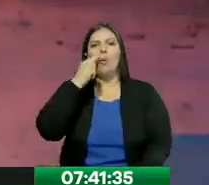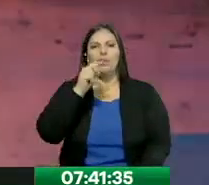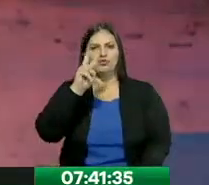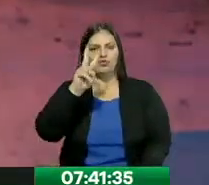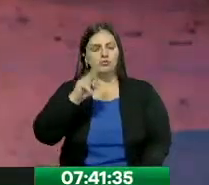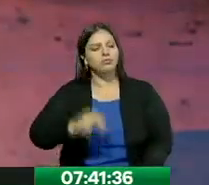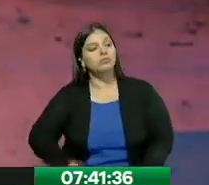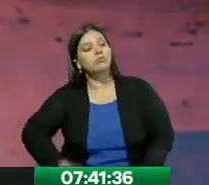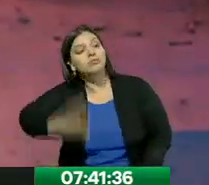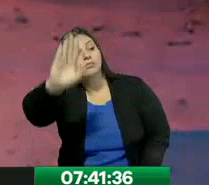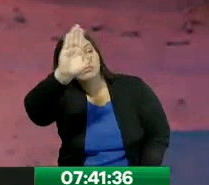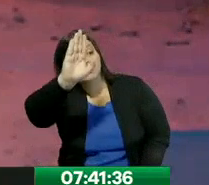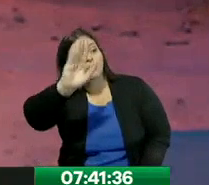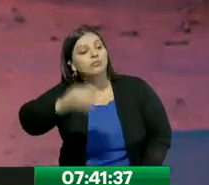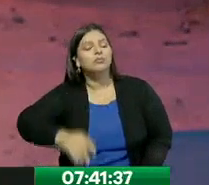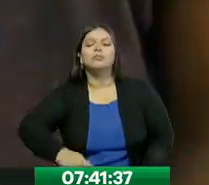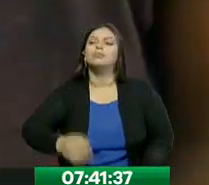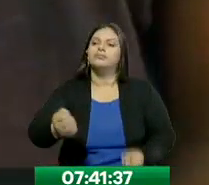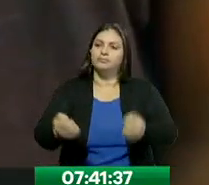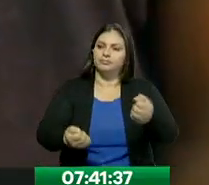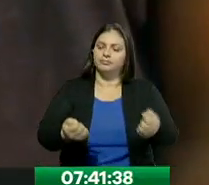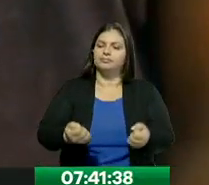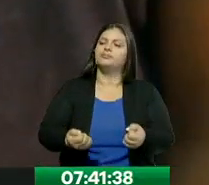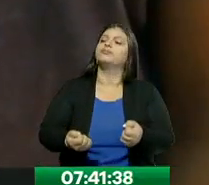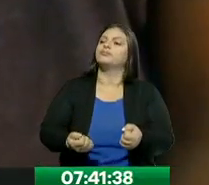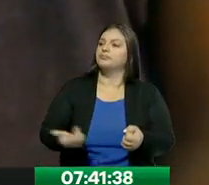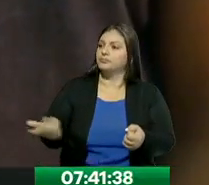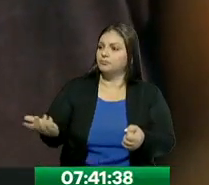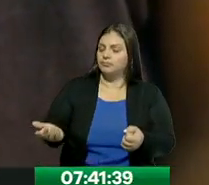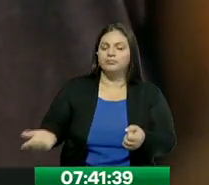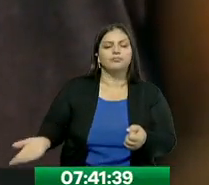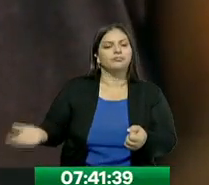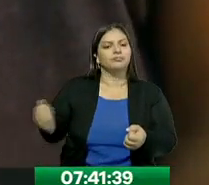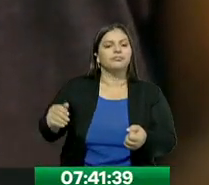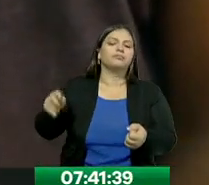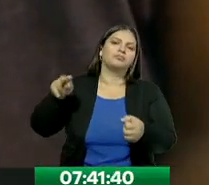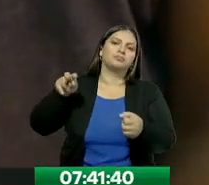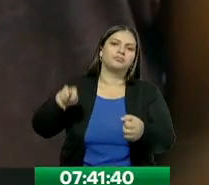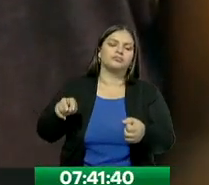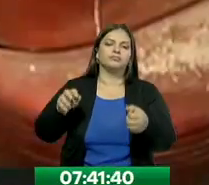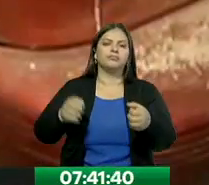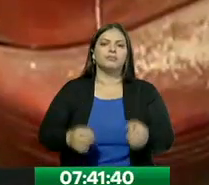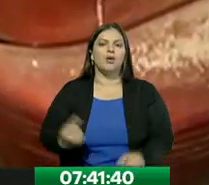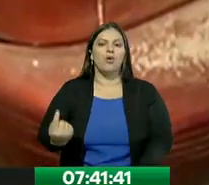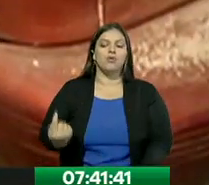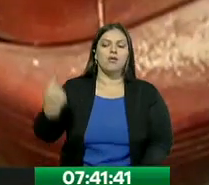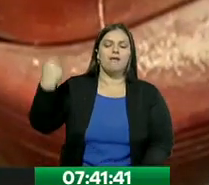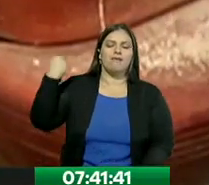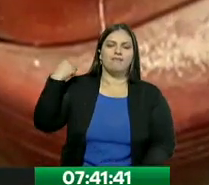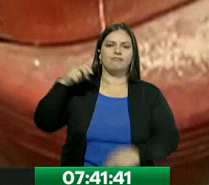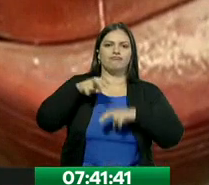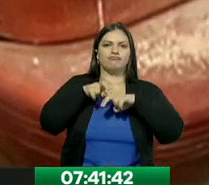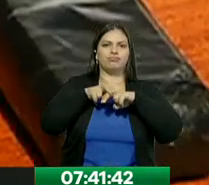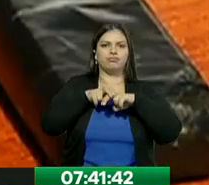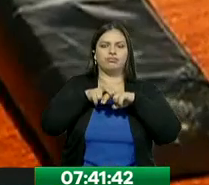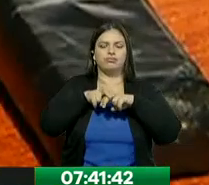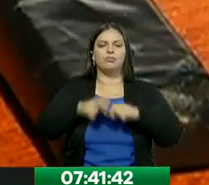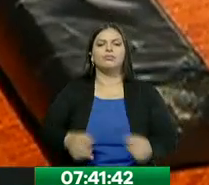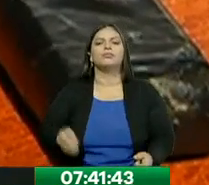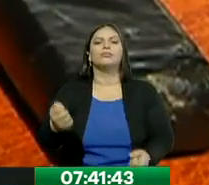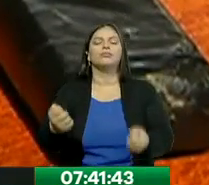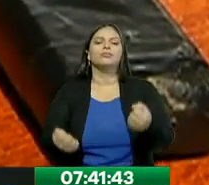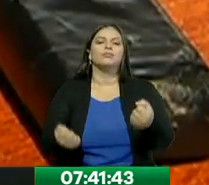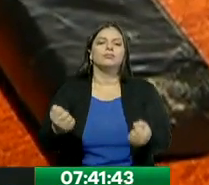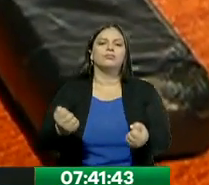fútbol donde no había ni un alma. Me dijeron que regrese, a lo que regresé, ahí fue que me con un punzón